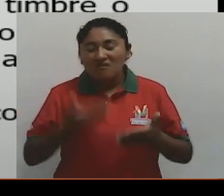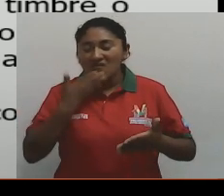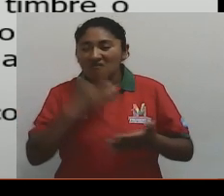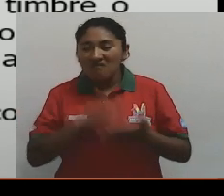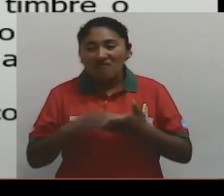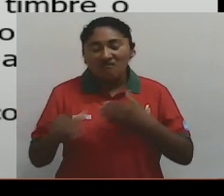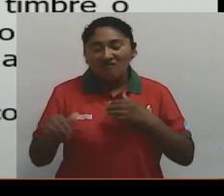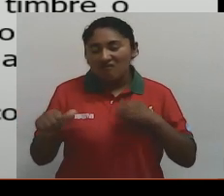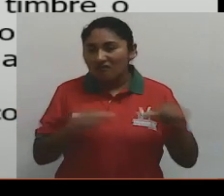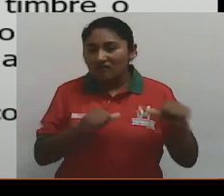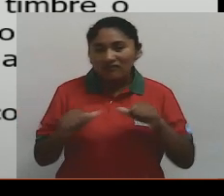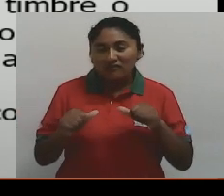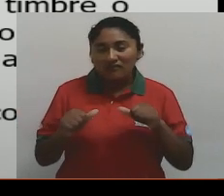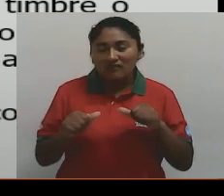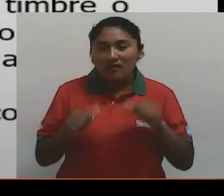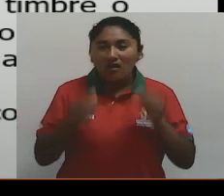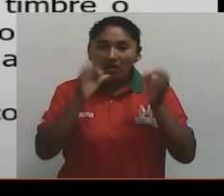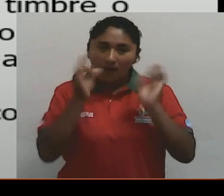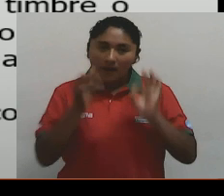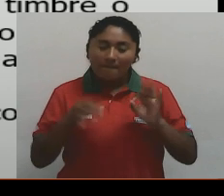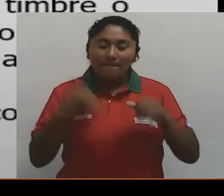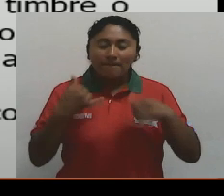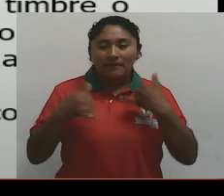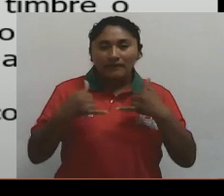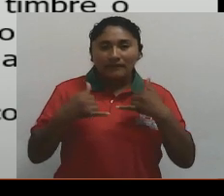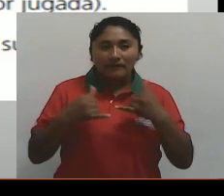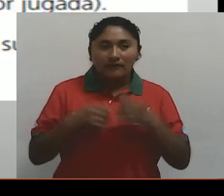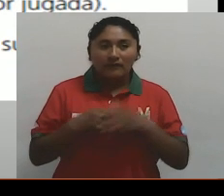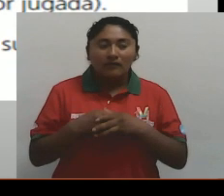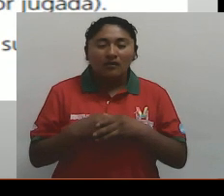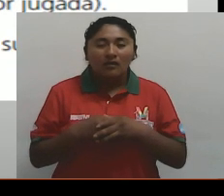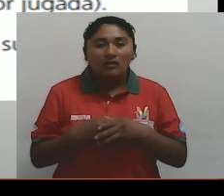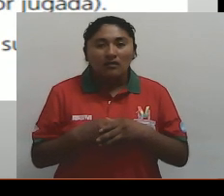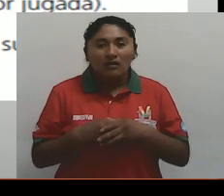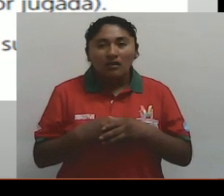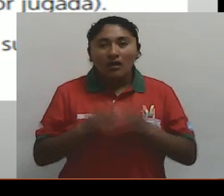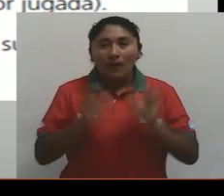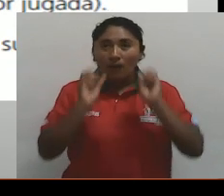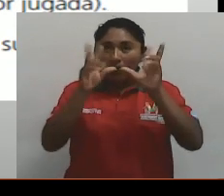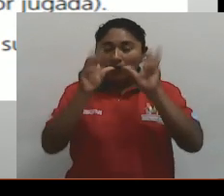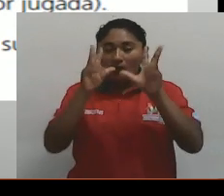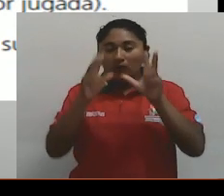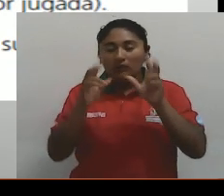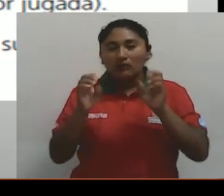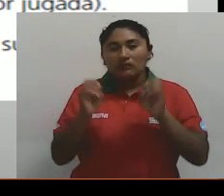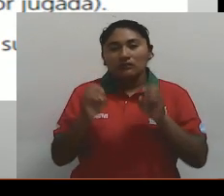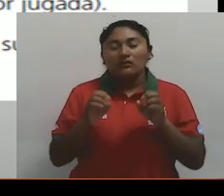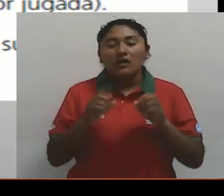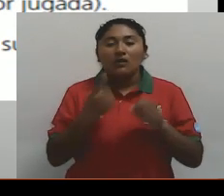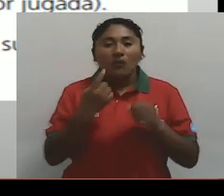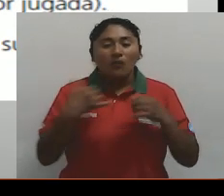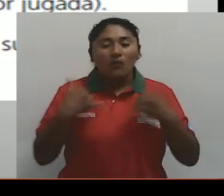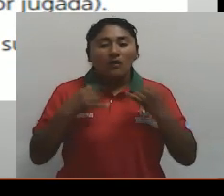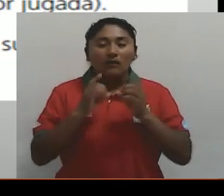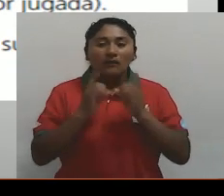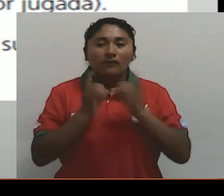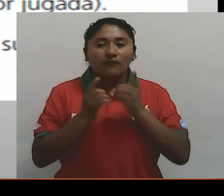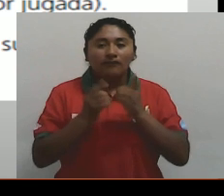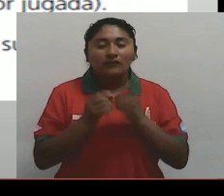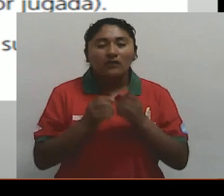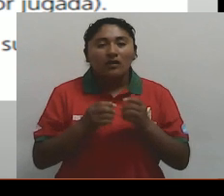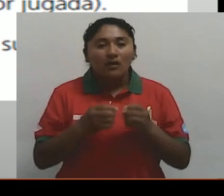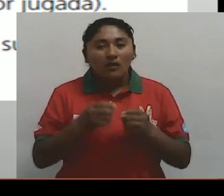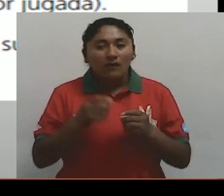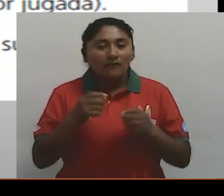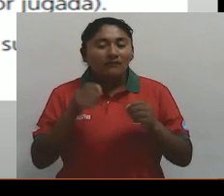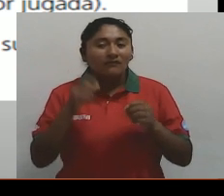Características del juego. El voleibol es un deporte jugado por 2 equipos en un campo de juego dividido por una red. Hay diferentes versiones disponibles